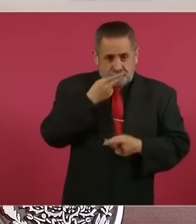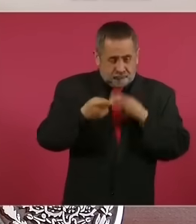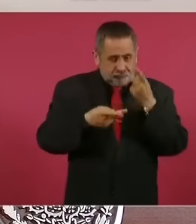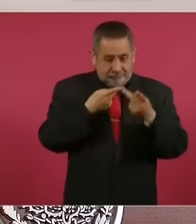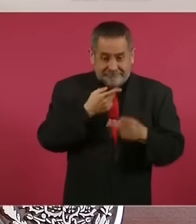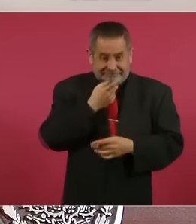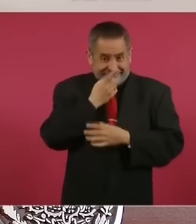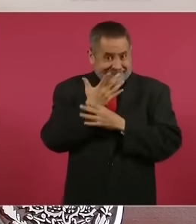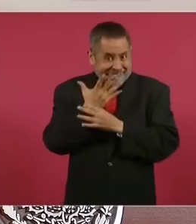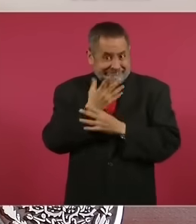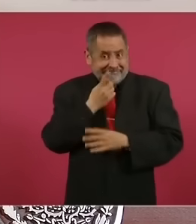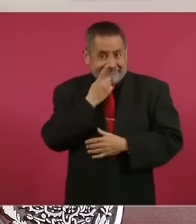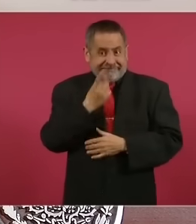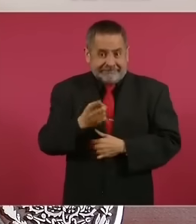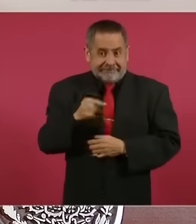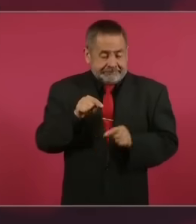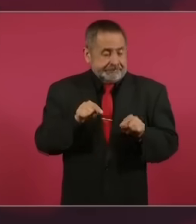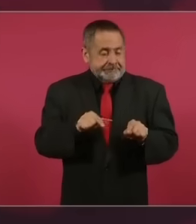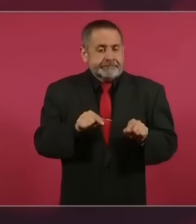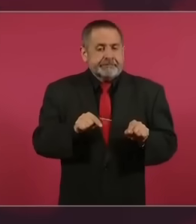Murillo Karam,